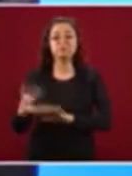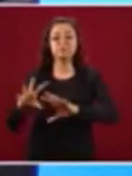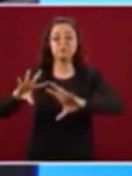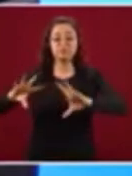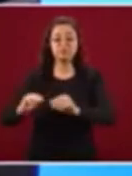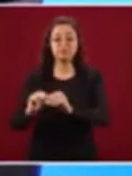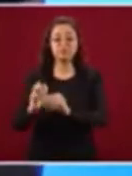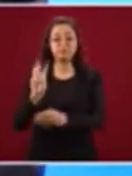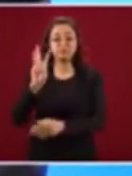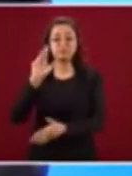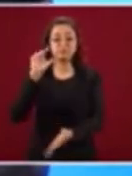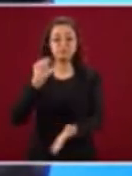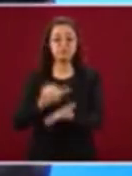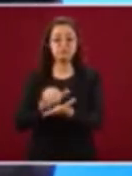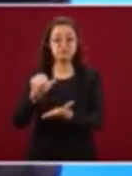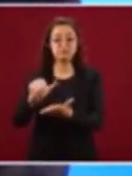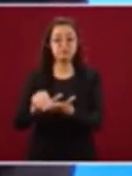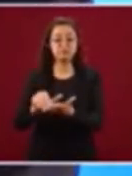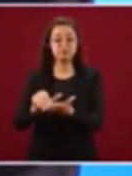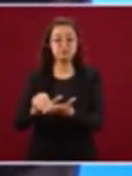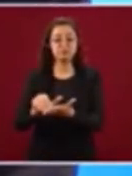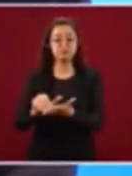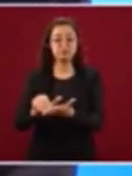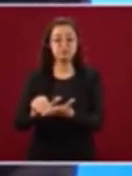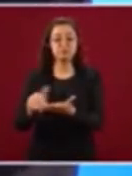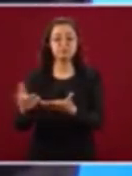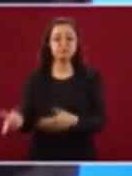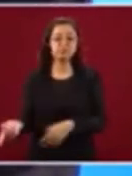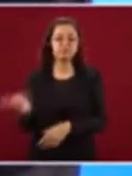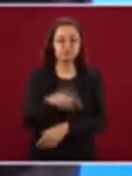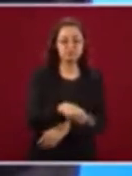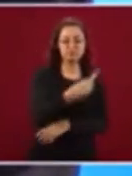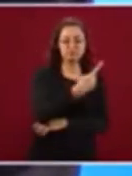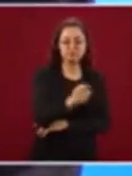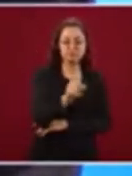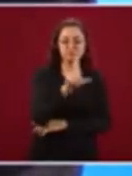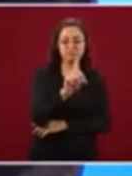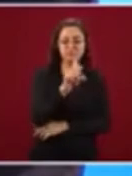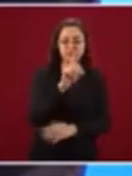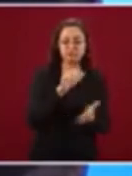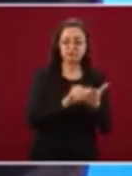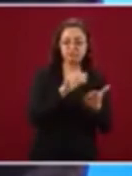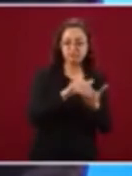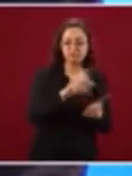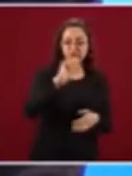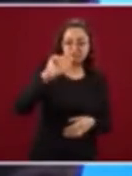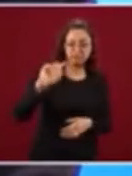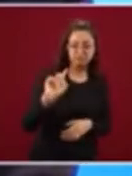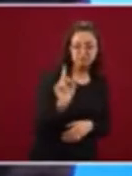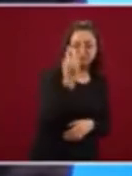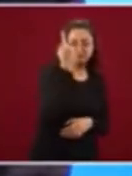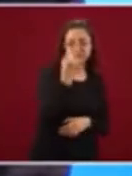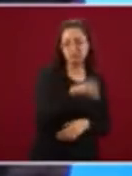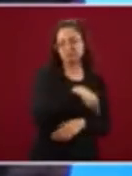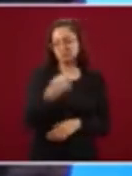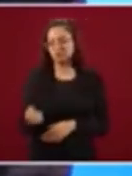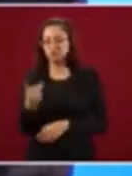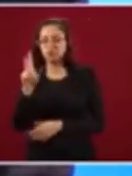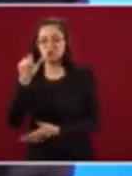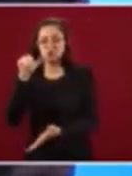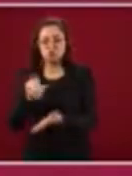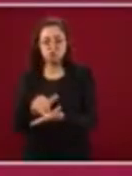3,000 millones. En el avión, si son 130 millones de dólares, estamos hablando de